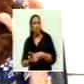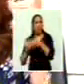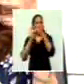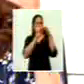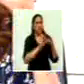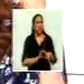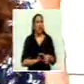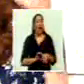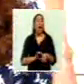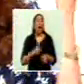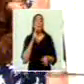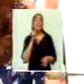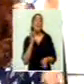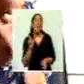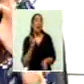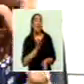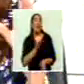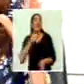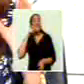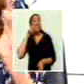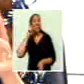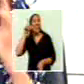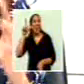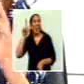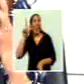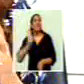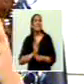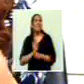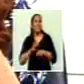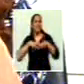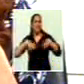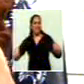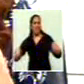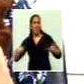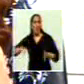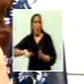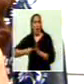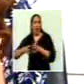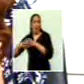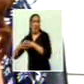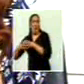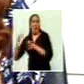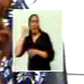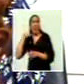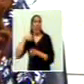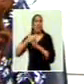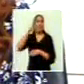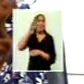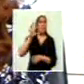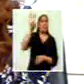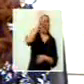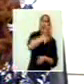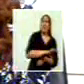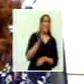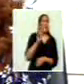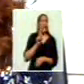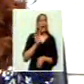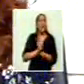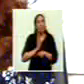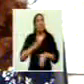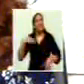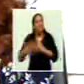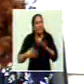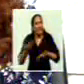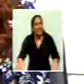antiguo, comunitarios y federales. No, federalismo es un país que se desarrolla en forma igualitaria